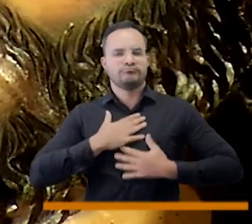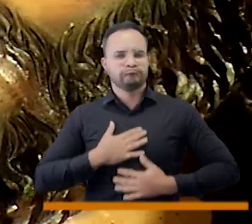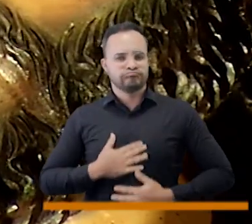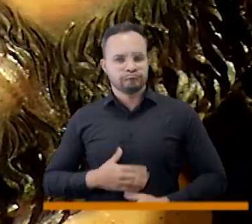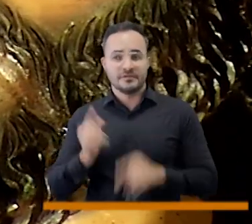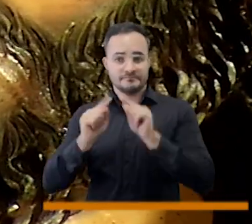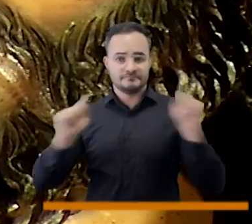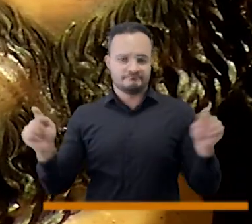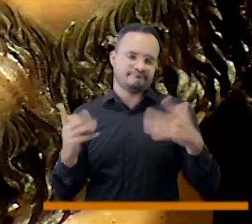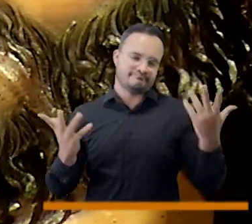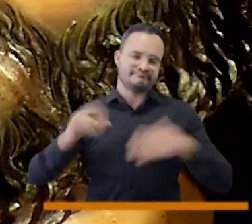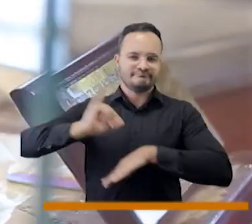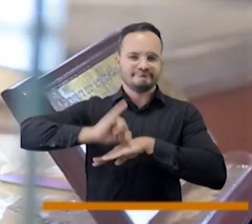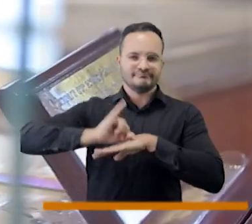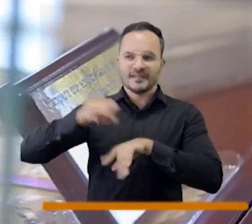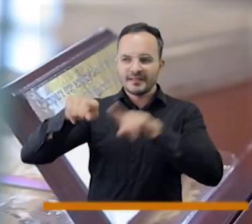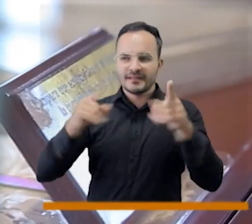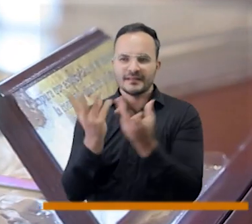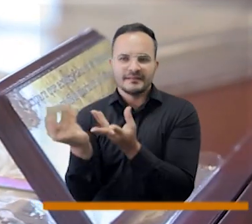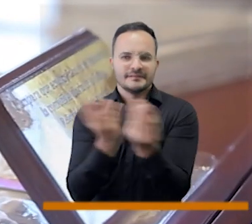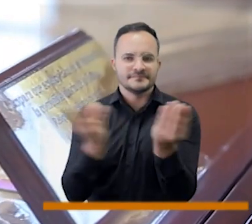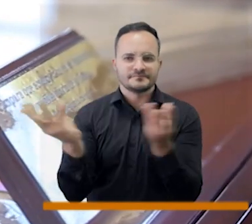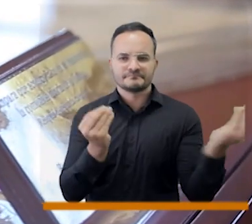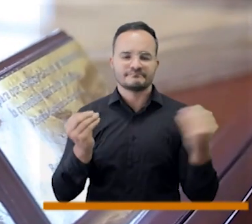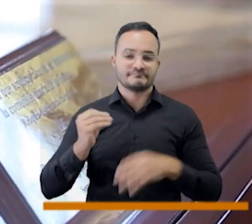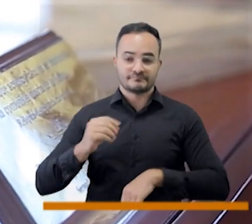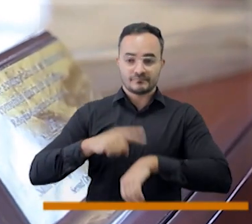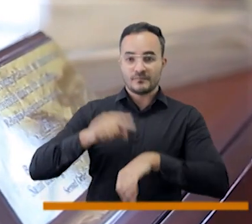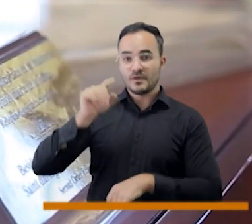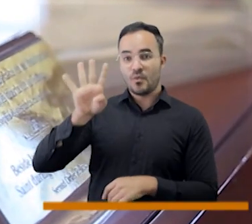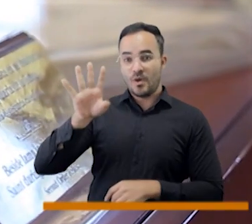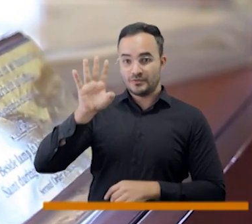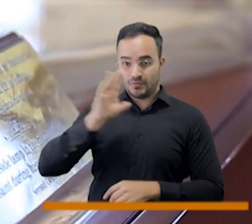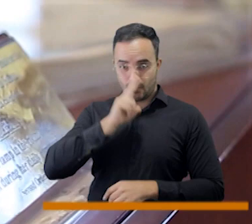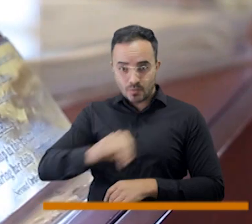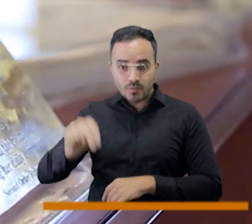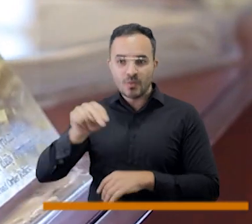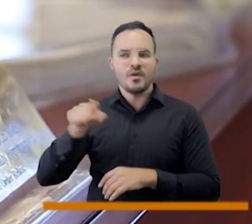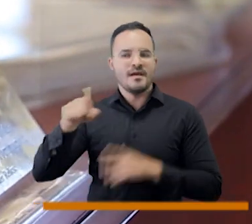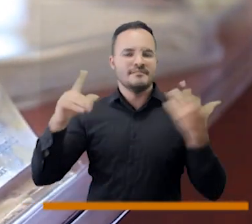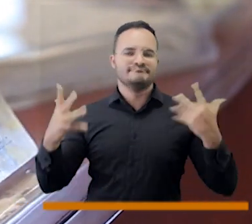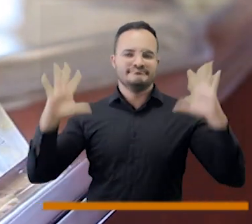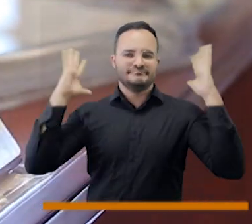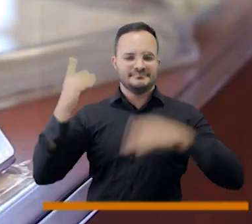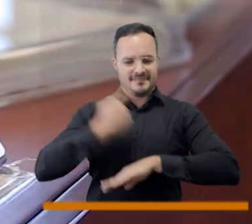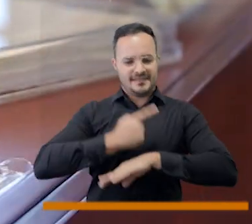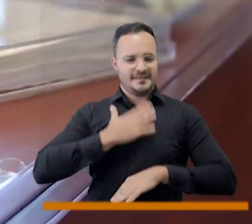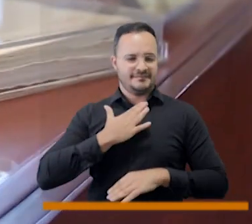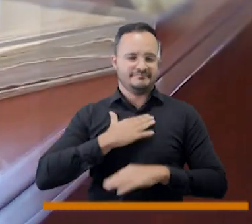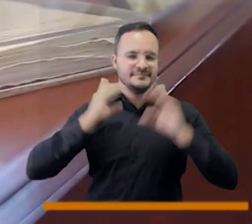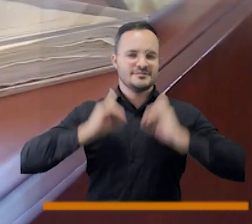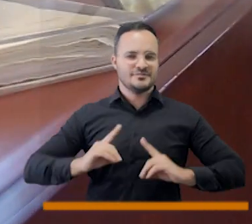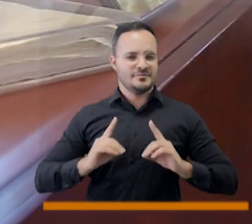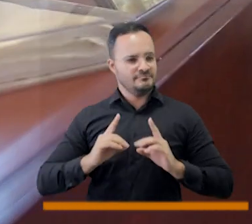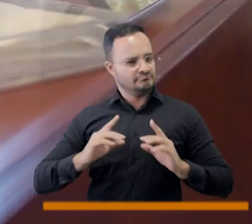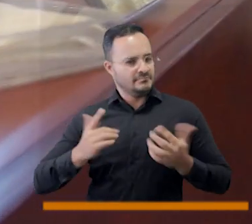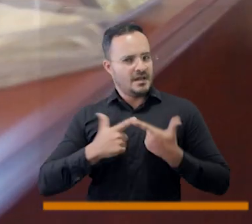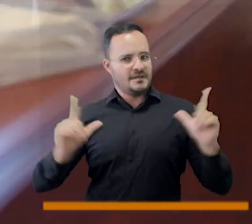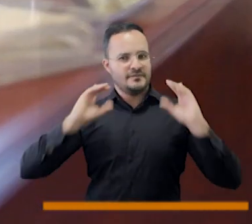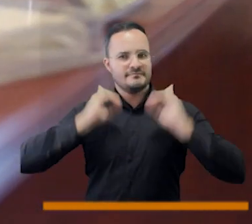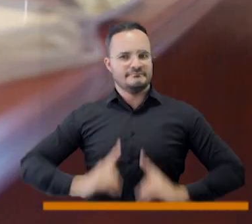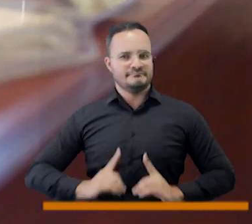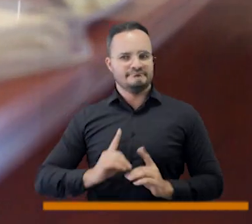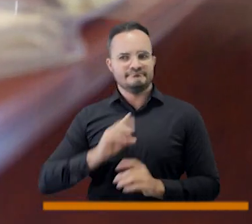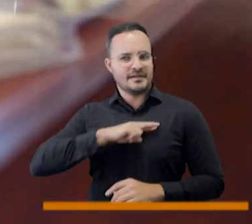las iglesias celebran este 4 de julio su Día por la Libertad Religiosa. Este 4 de julio es una fecha